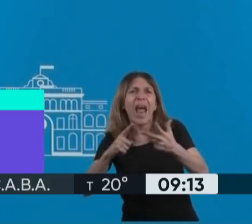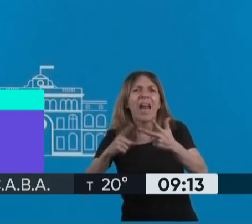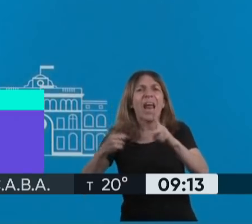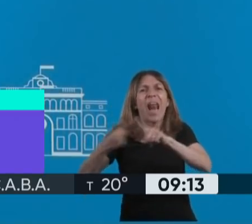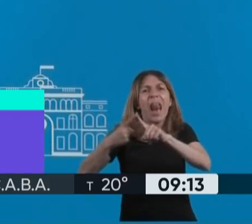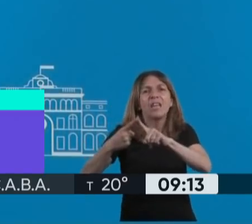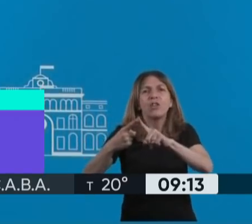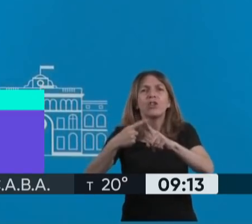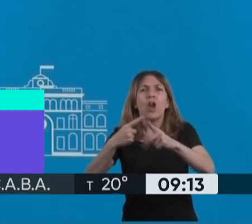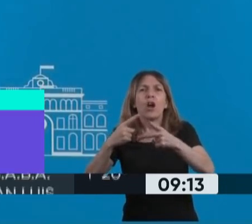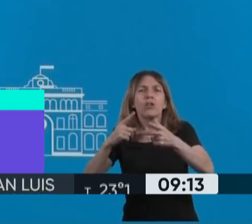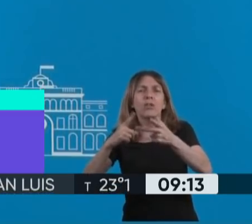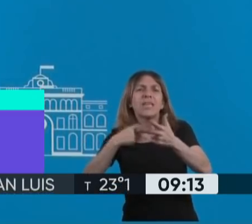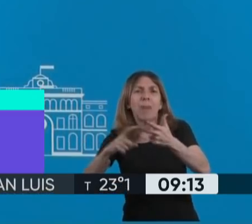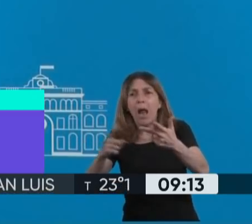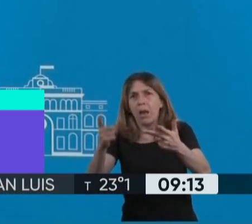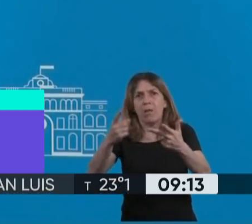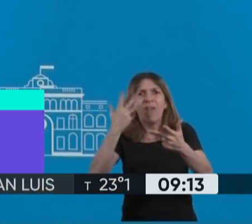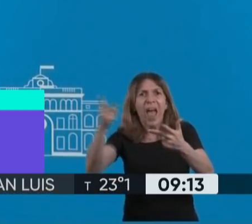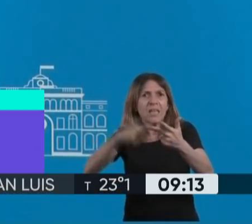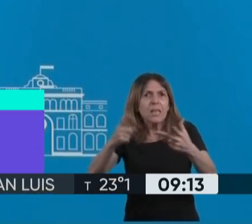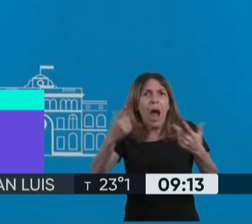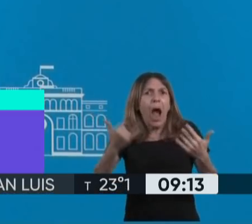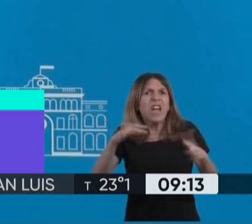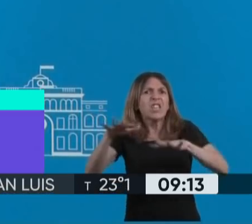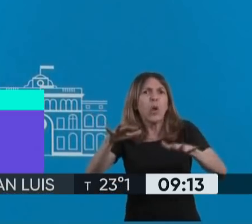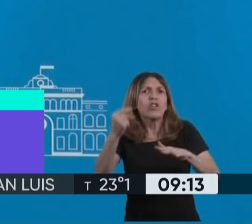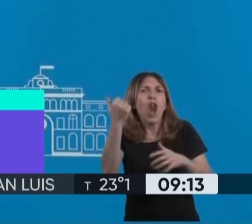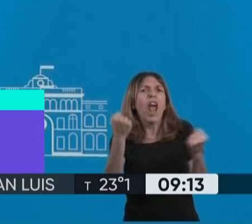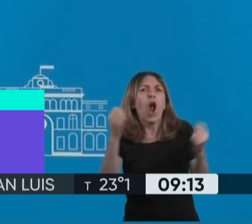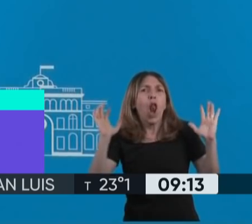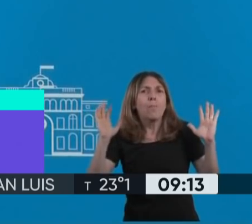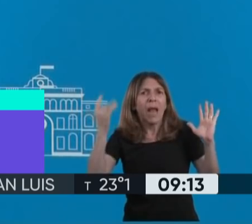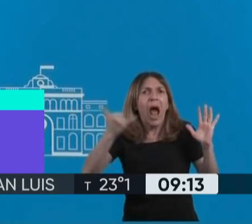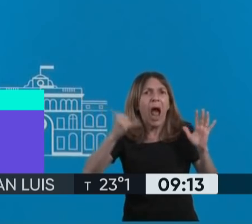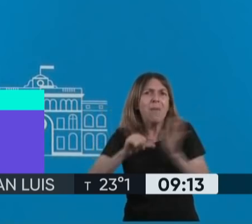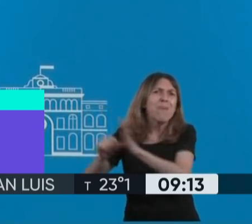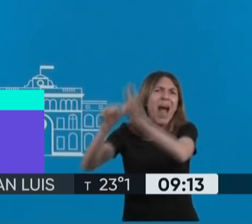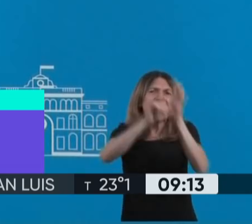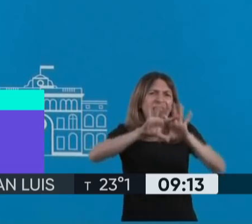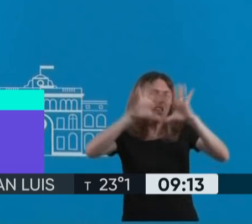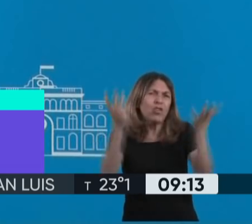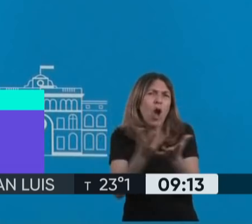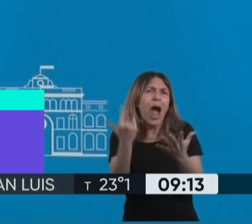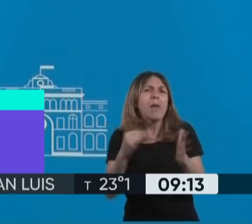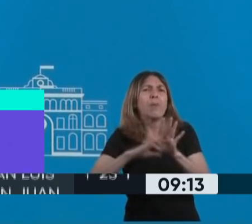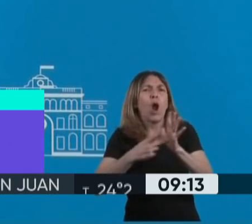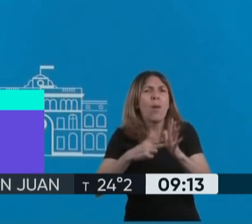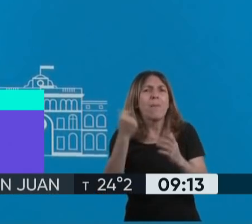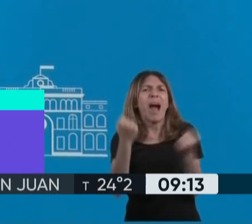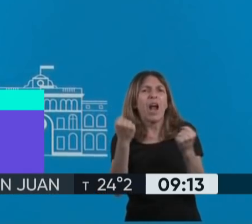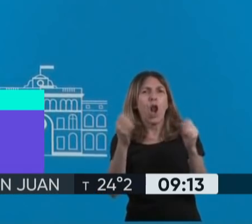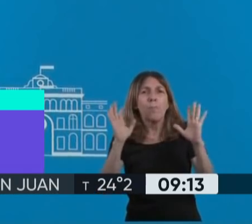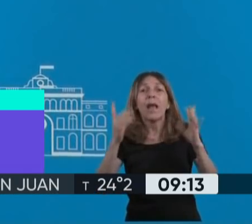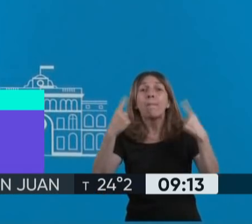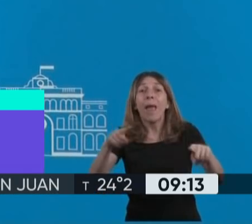además en el mundo post-pandemia también hay una nueva realidad económica en la que todos sabemos que hay una crisis que afecta a todos los países en su conjunto, pero a los de renta